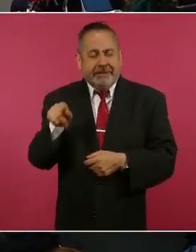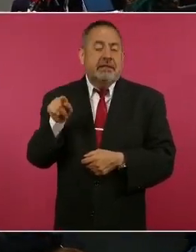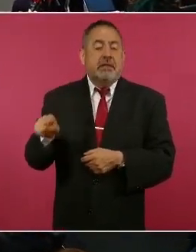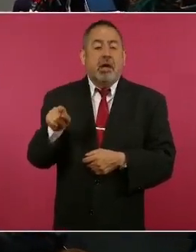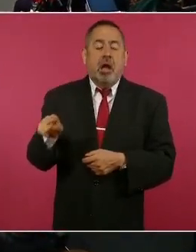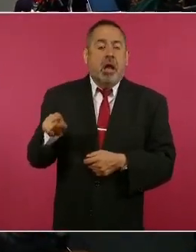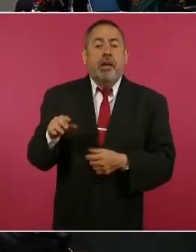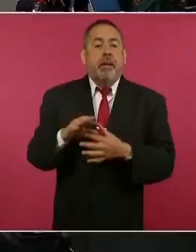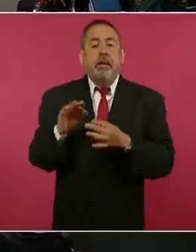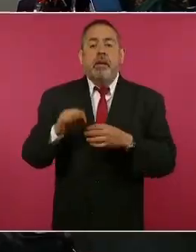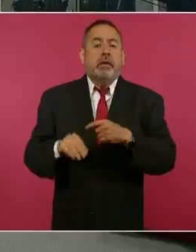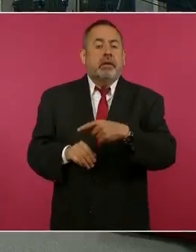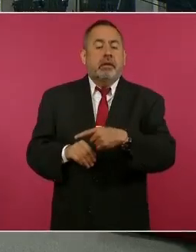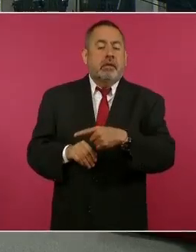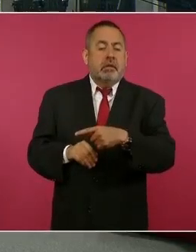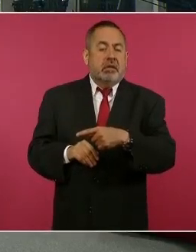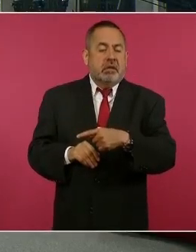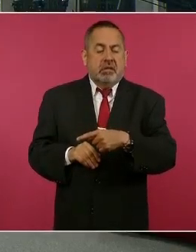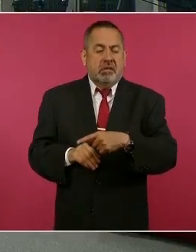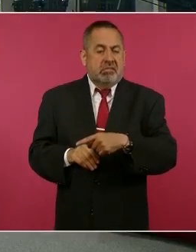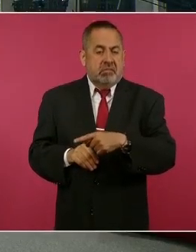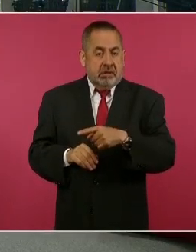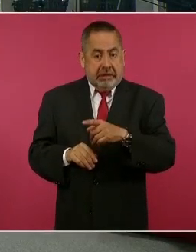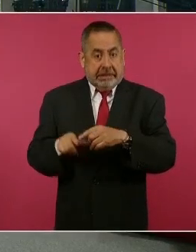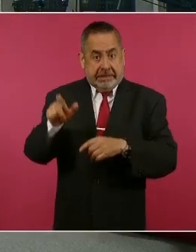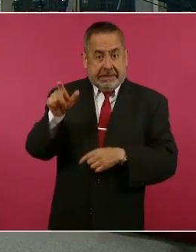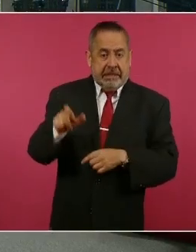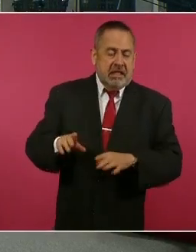ha tenido una actitud